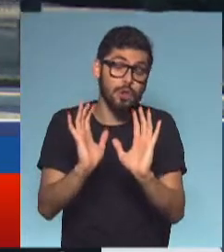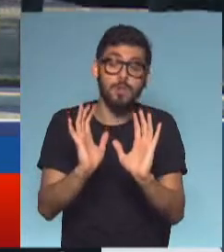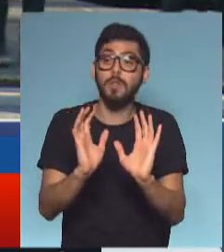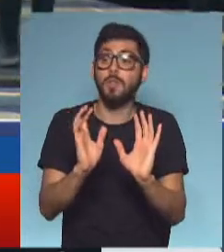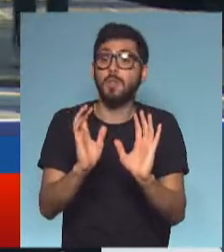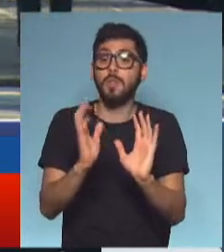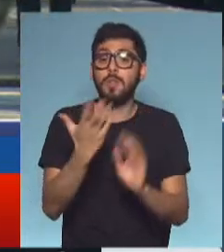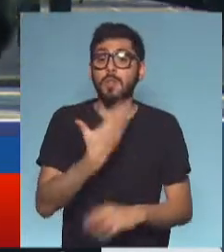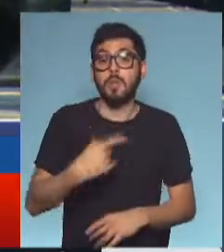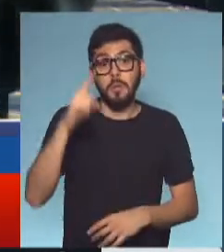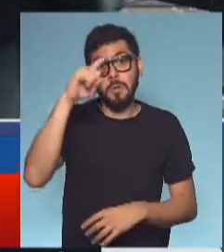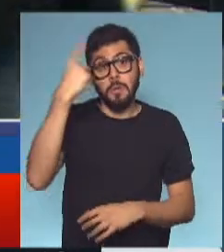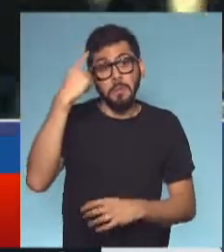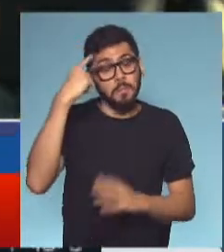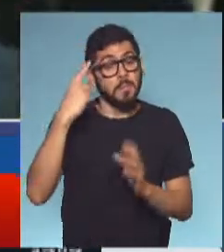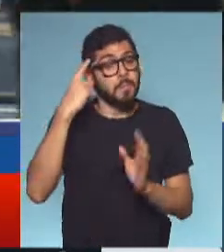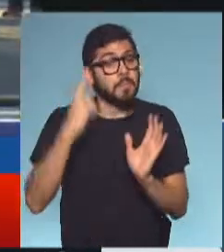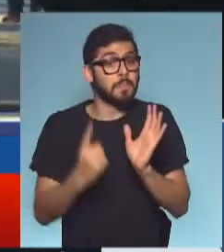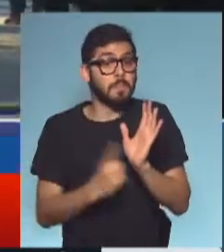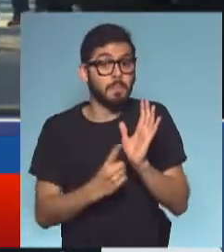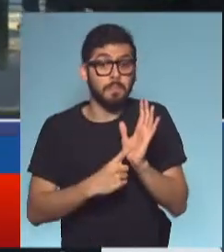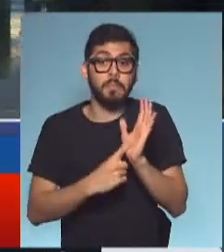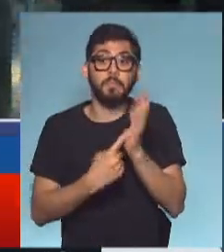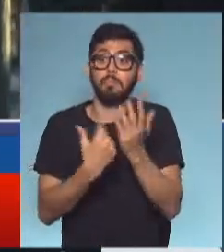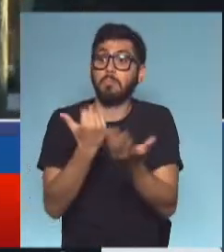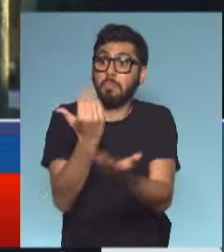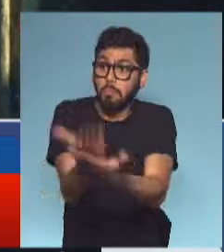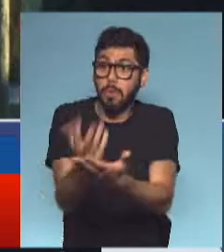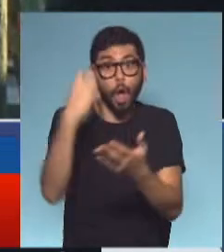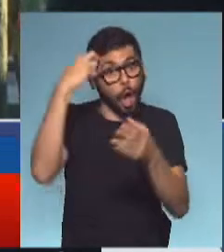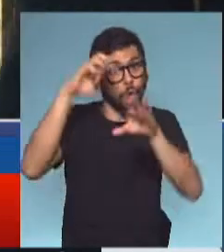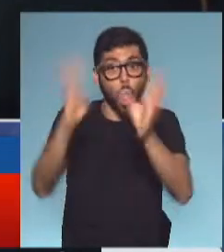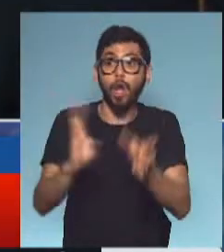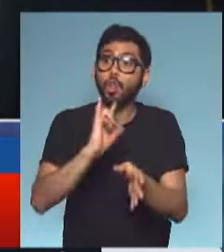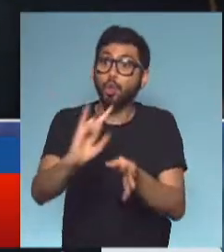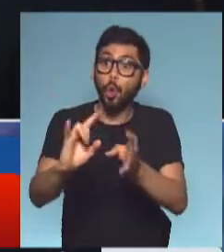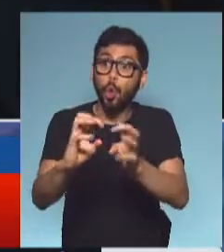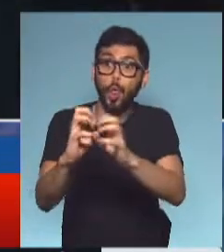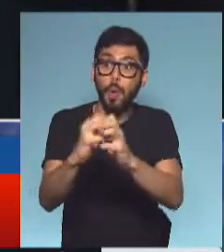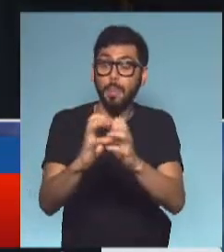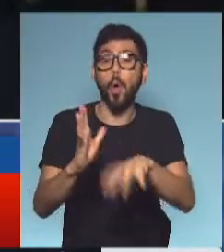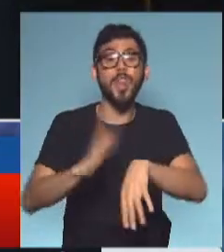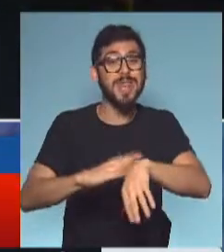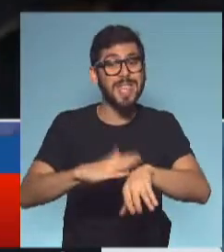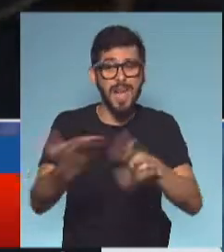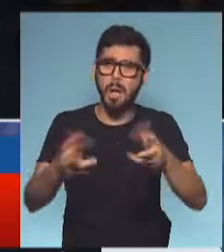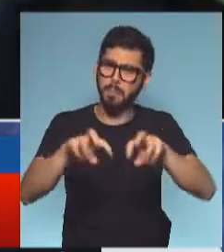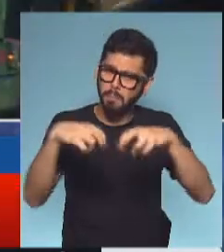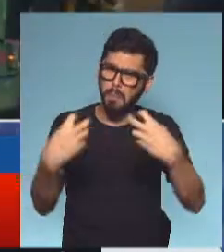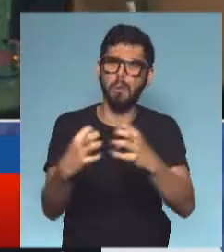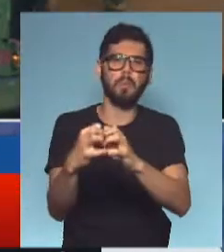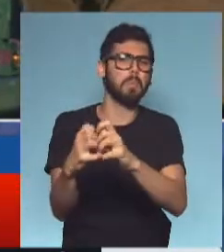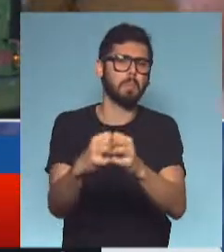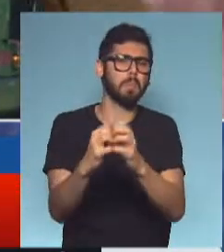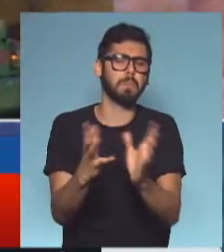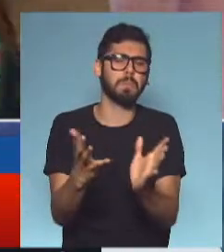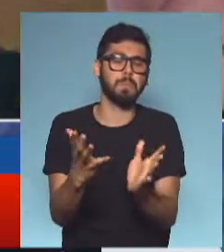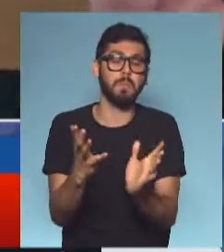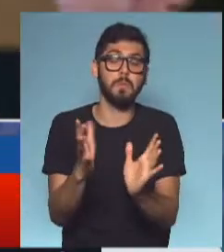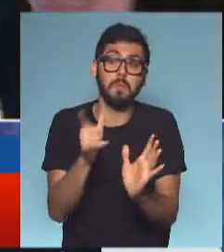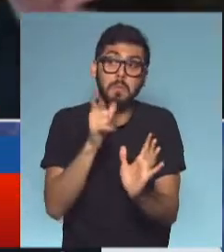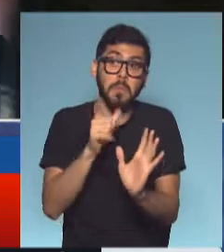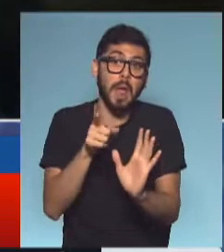que esa medida fuera discutida en el Congreso, tomándonos un tiempo, analizando la situación, me